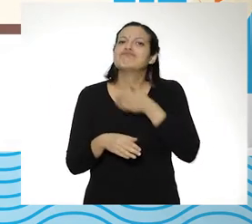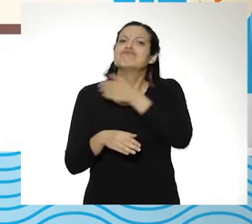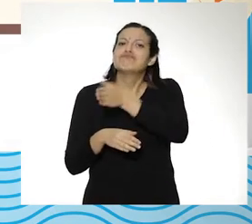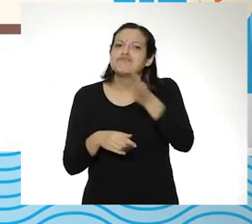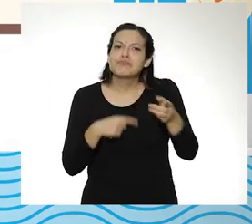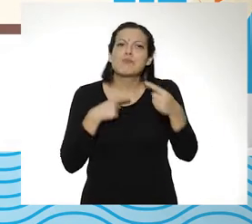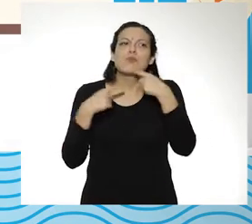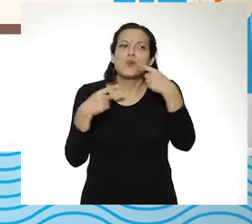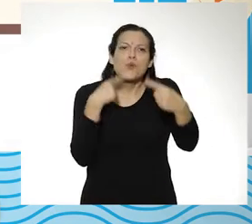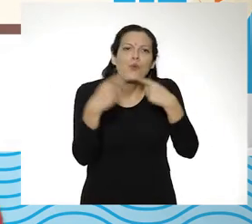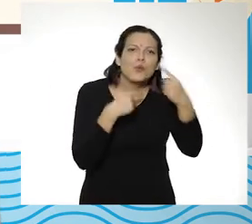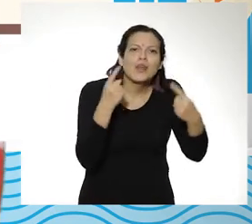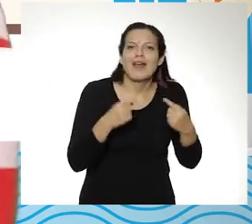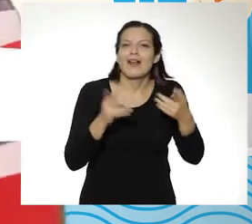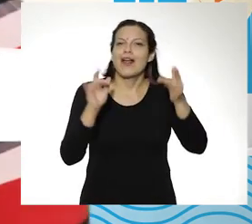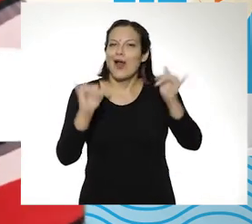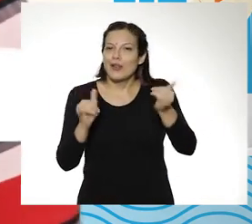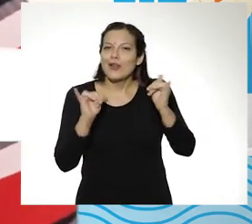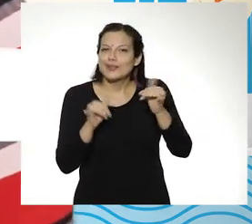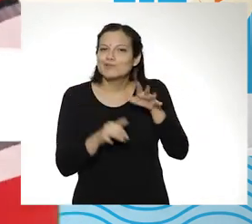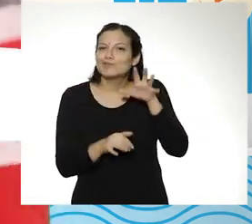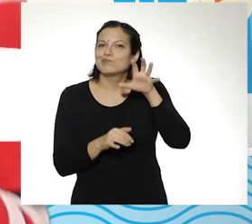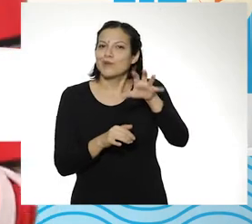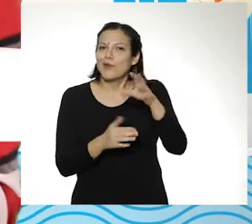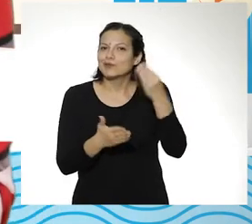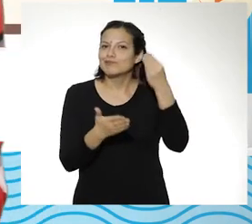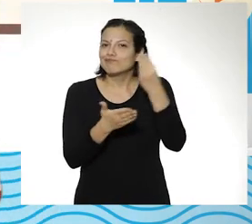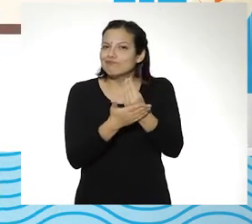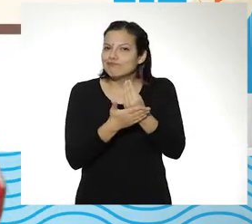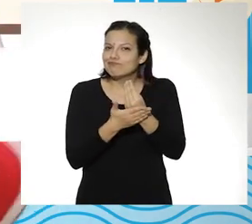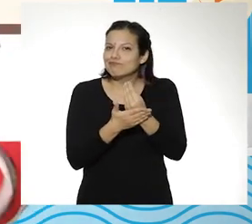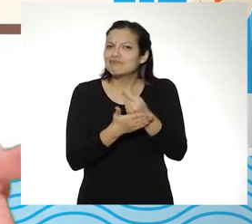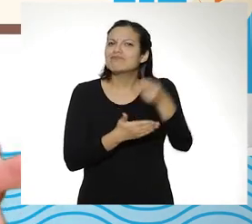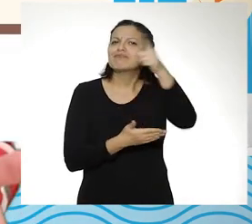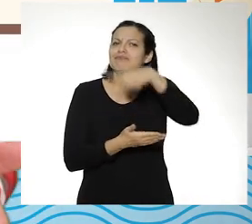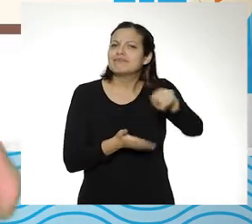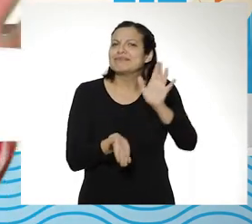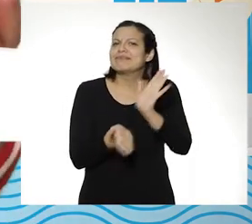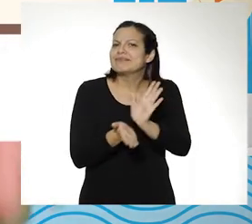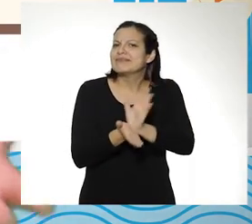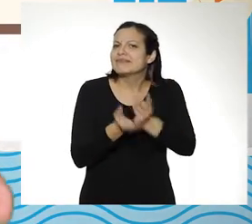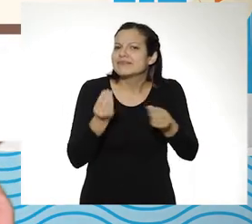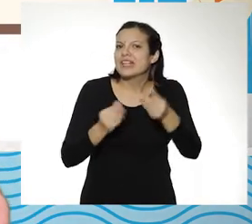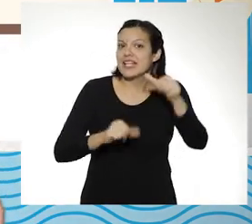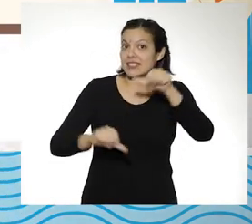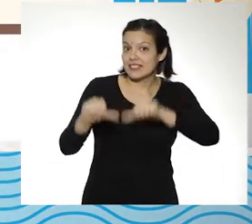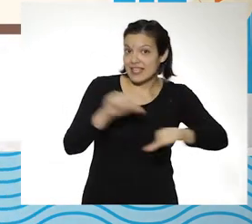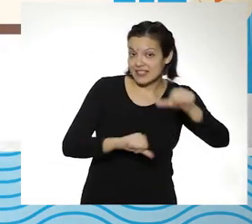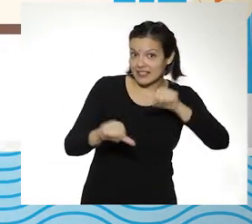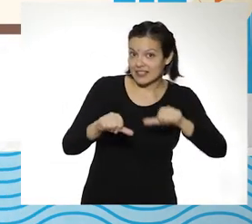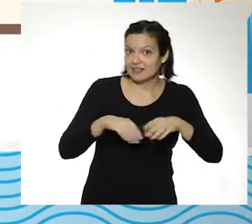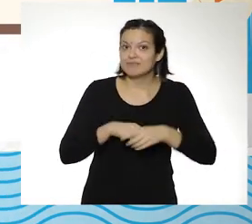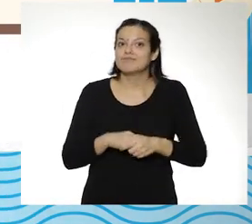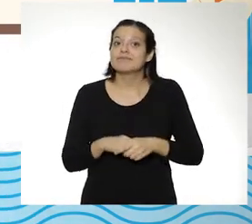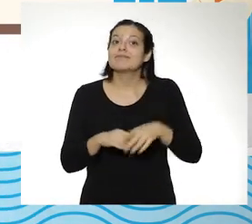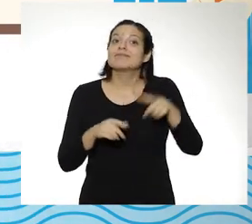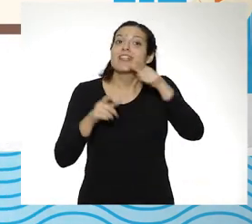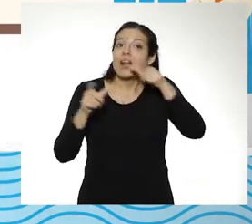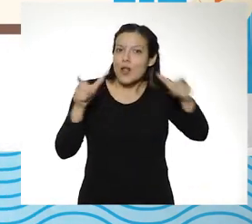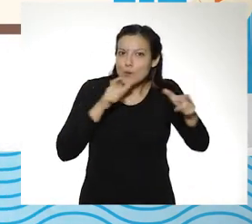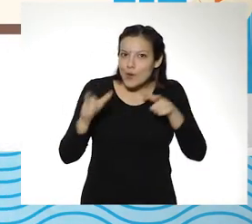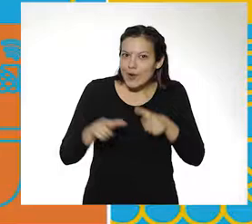a nuestros adolescentes de la provincia qué es para ellos la ciencia. Y esto